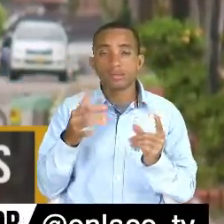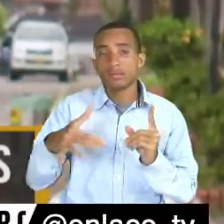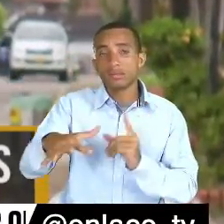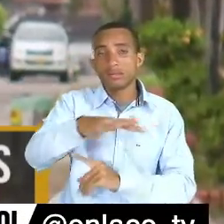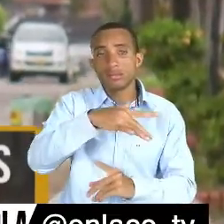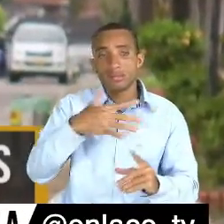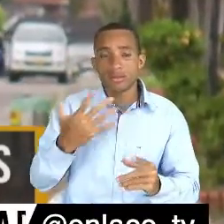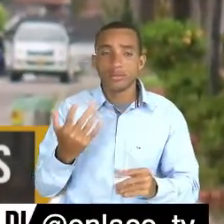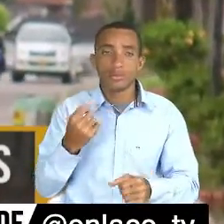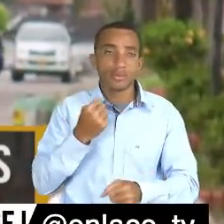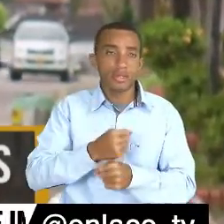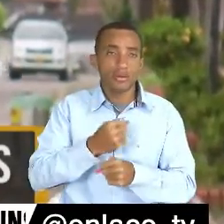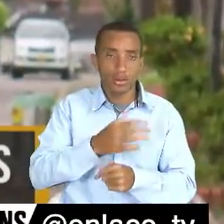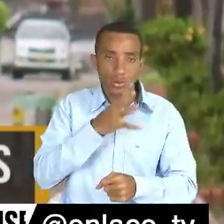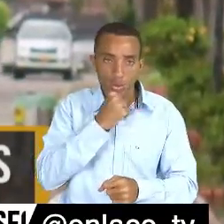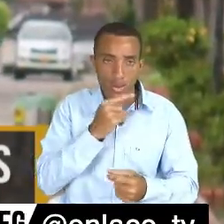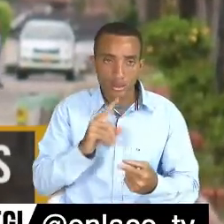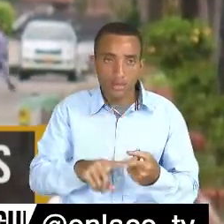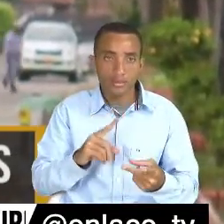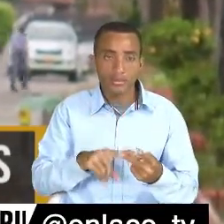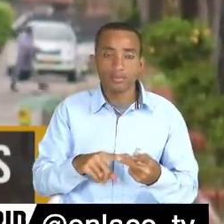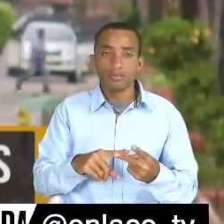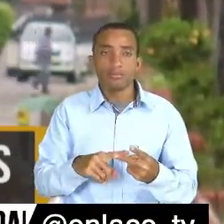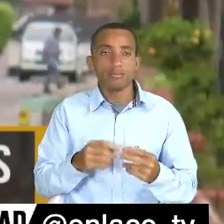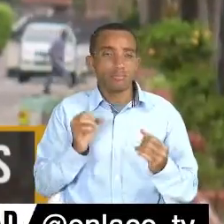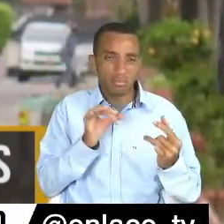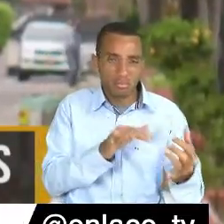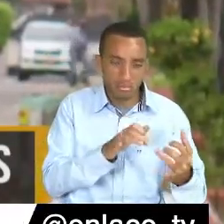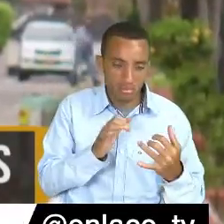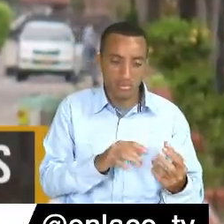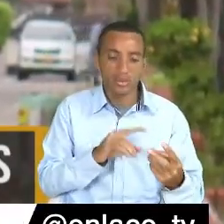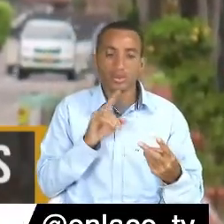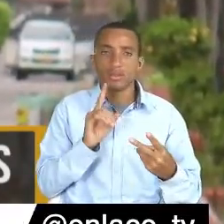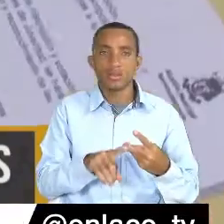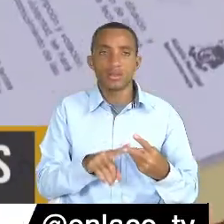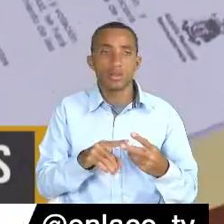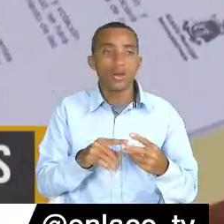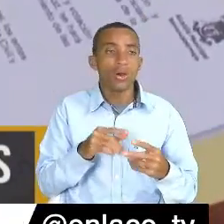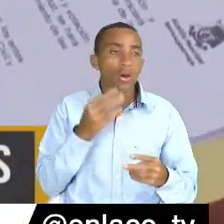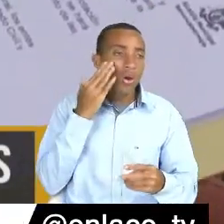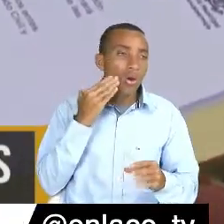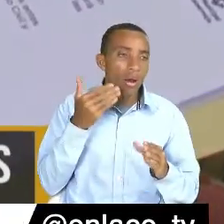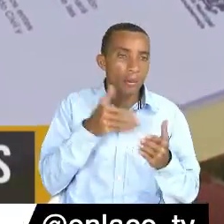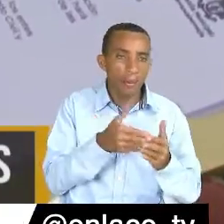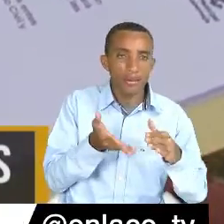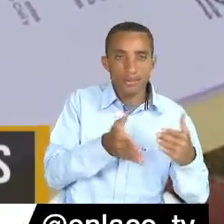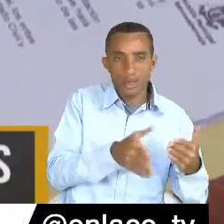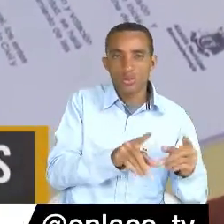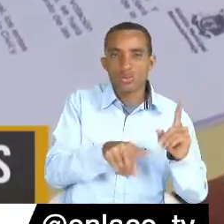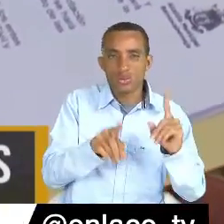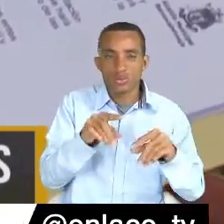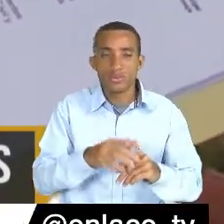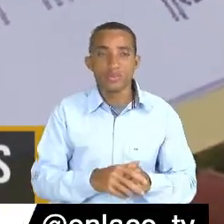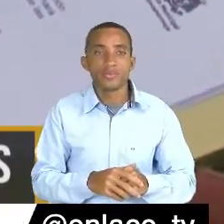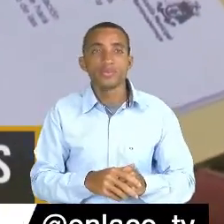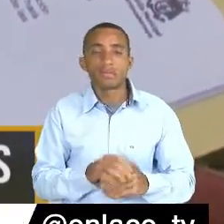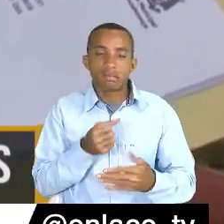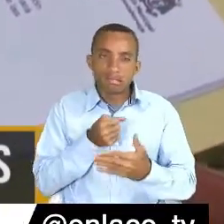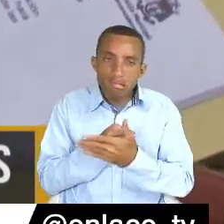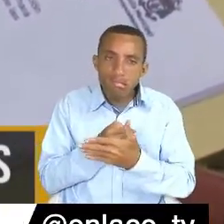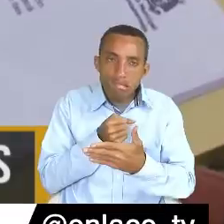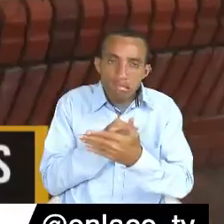de desempleo como de violencia que está atentando contra la vida de los jóvenes. Son varios los intentos los que se han hecho para sacar